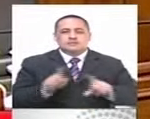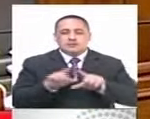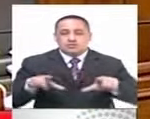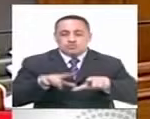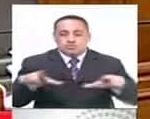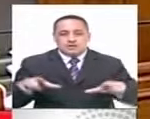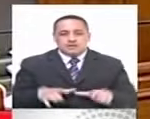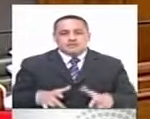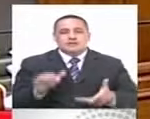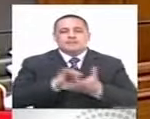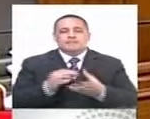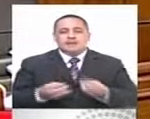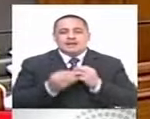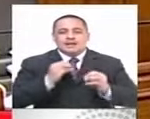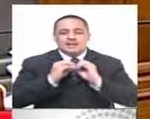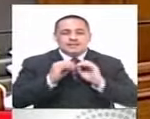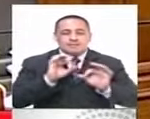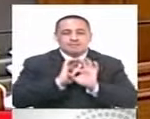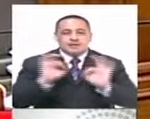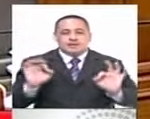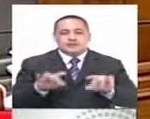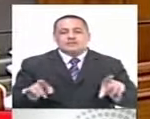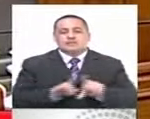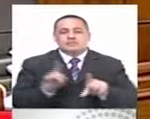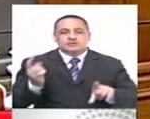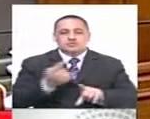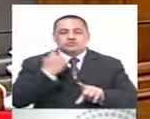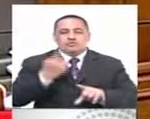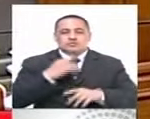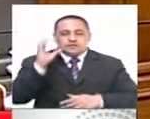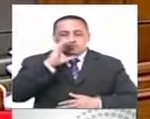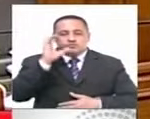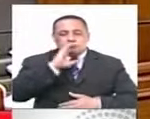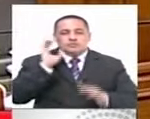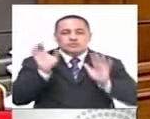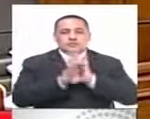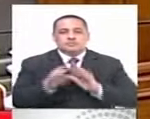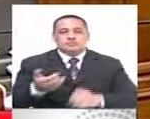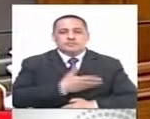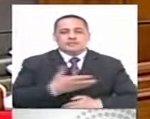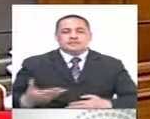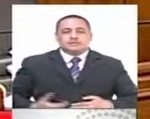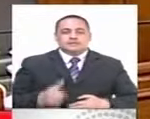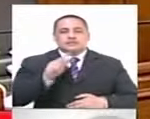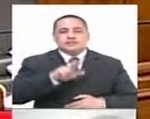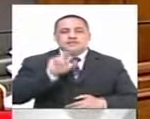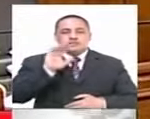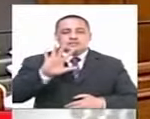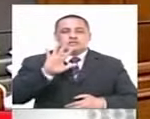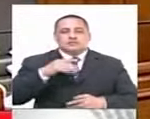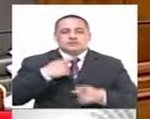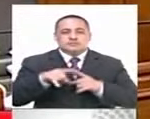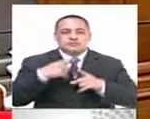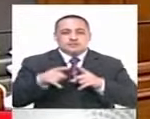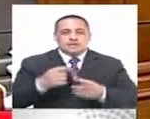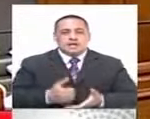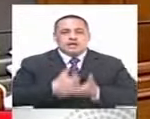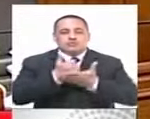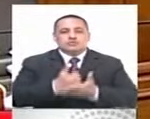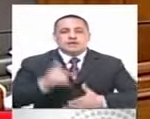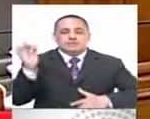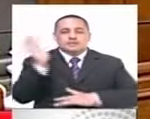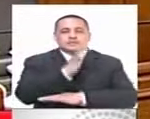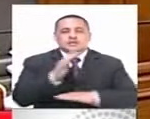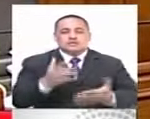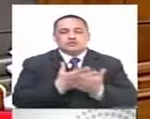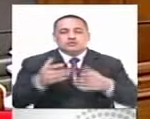lugares para limpiar y solo se han considerado, presidenta, 35 pasivos ambientales